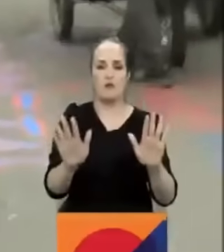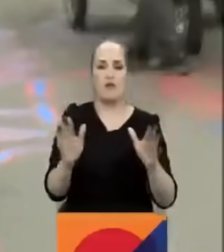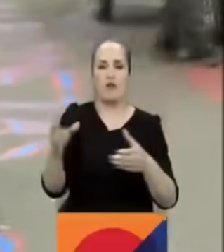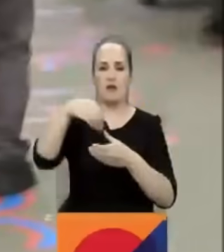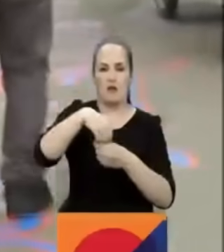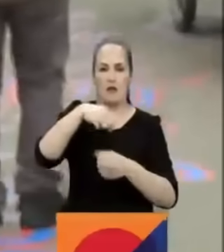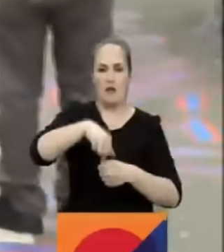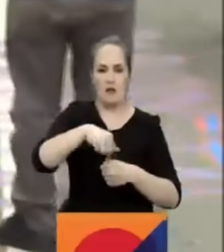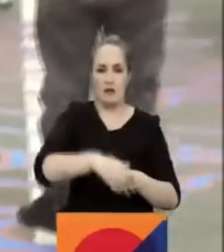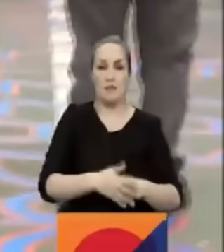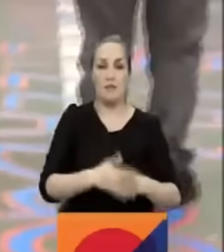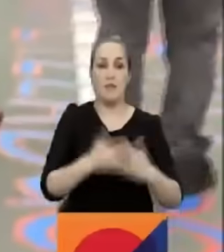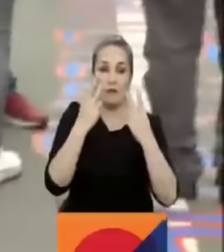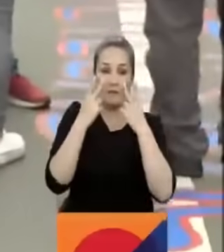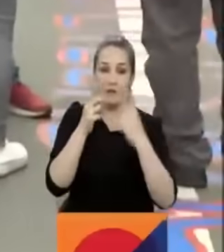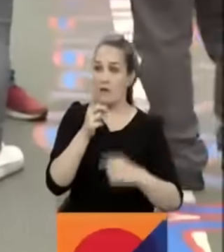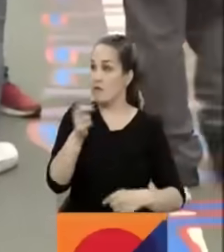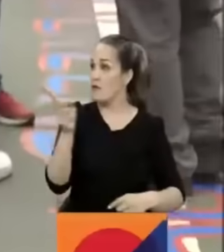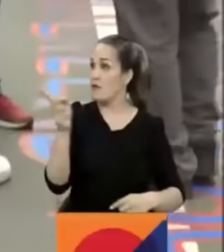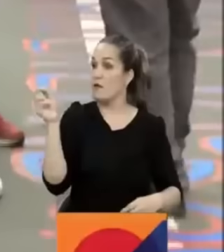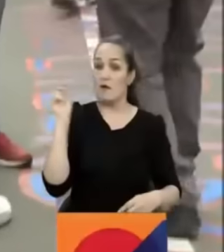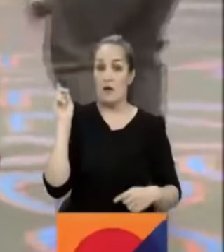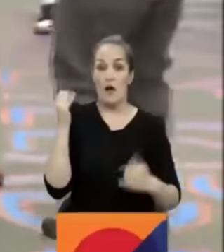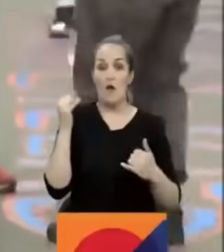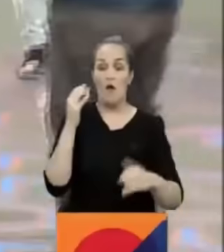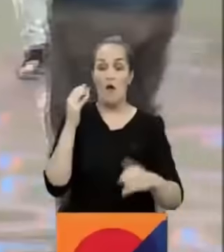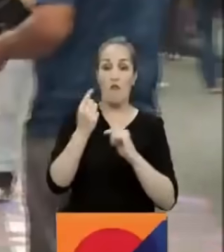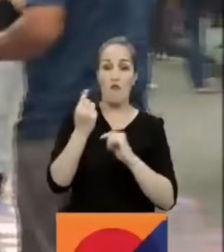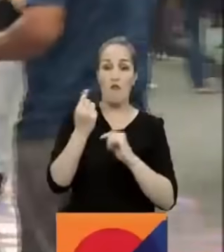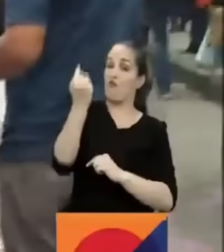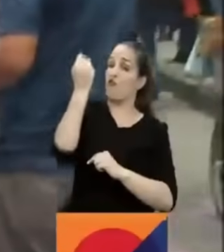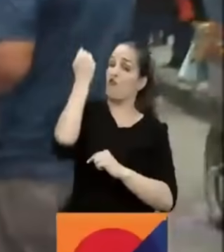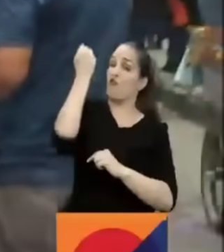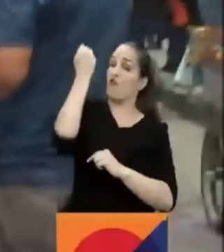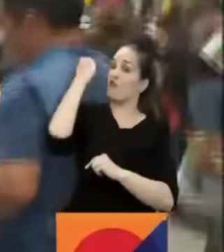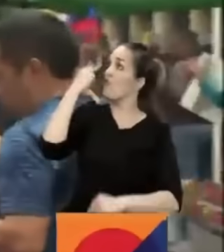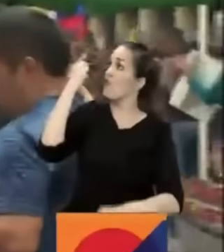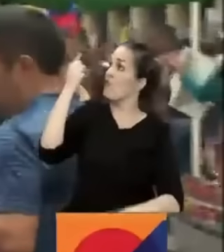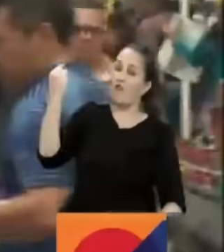este momento y observamos al fondo